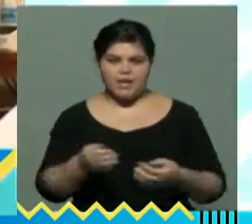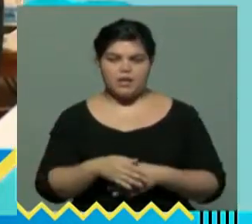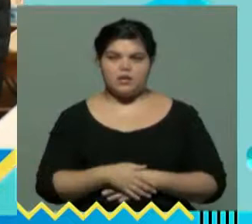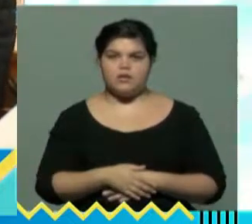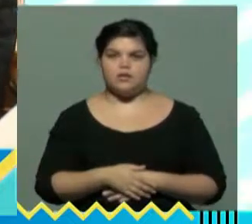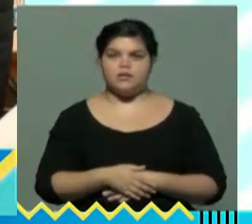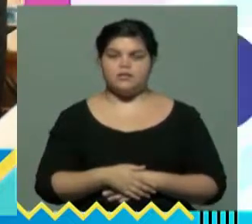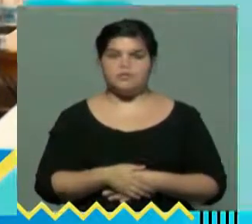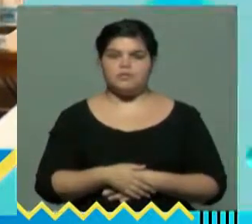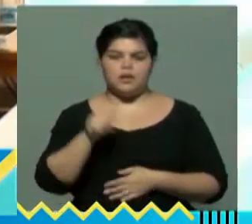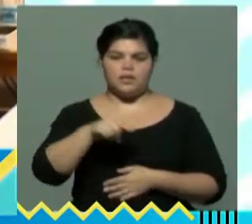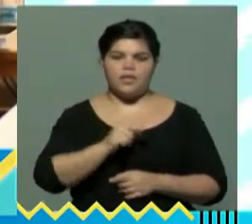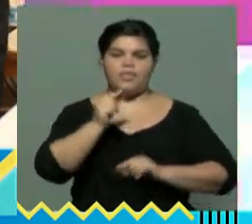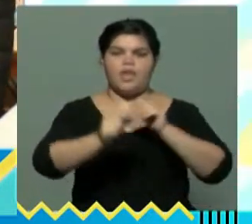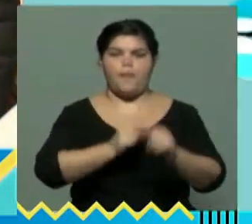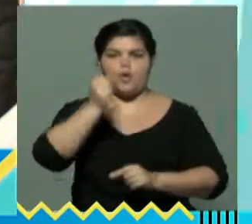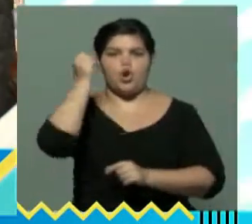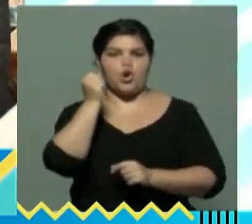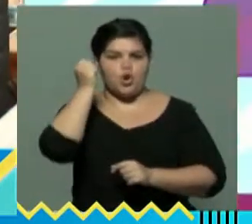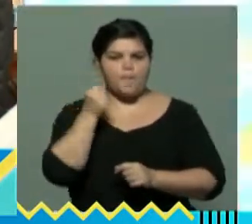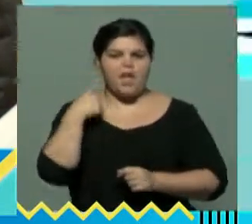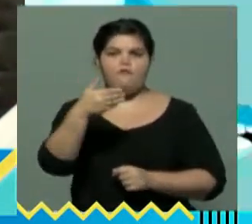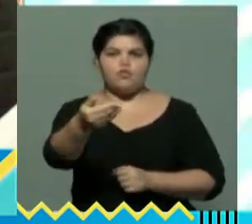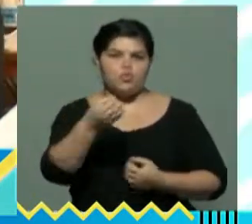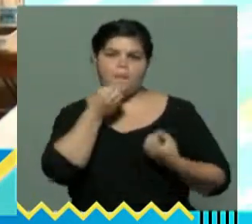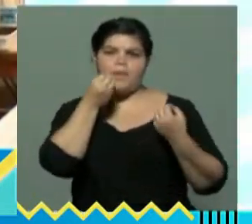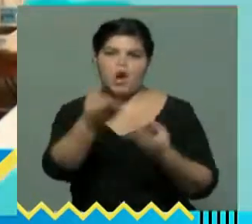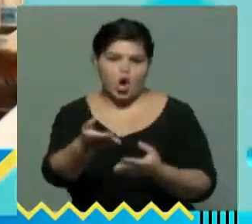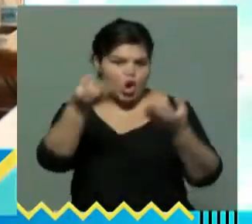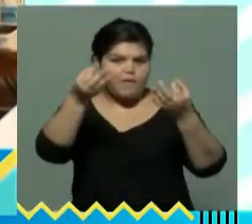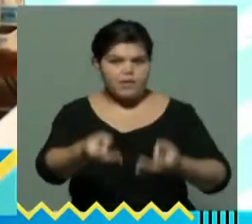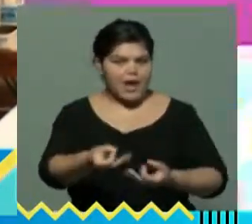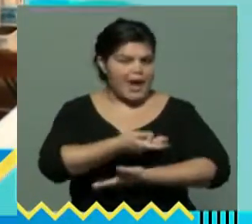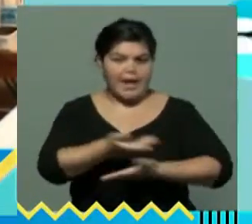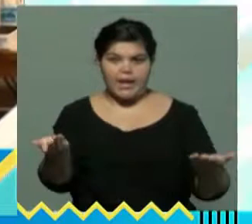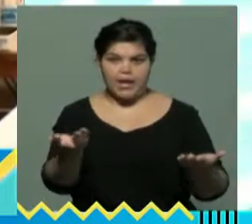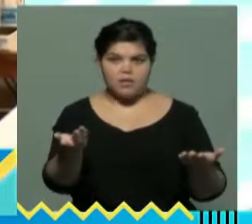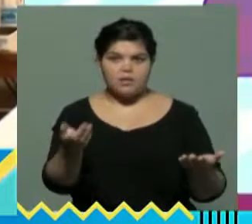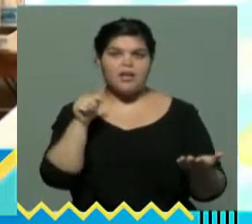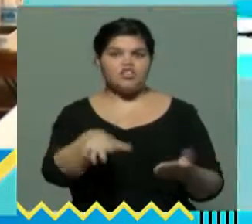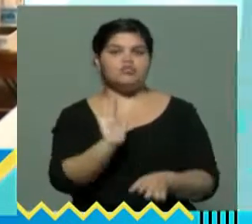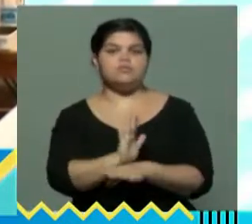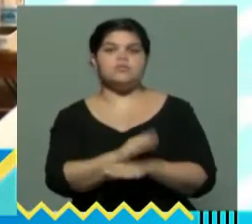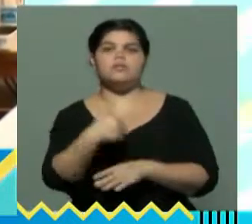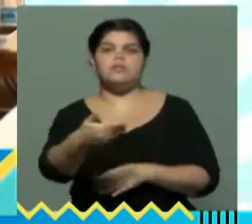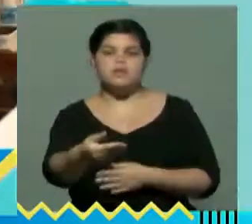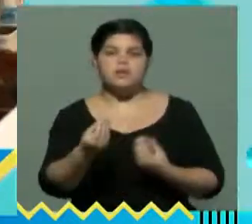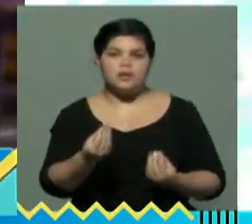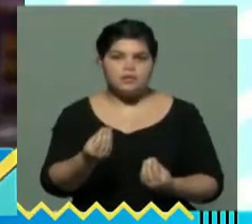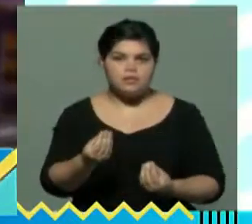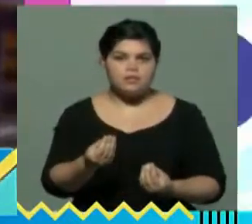una situación de crecimiento económico, de buenas expectativas, sí, en general, por supuesto, se tiende